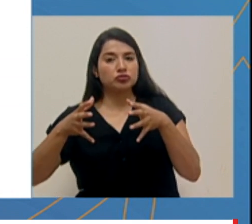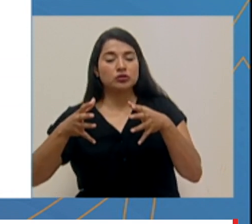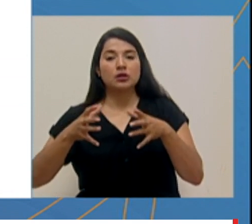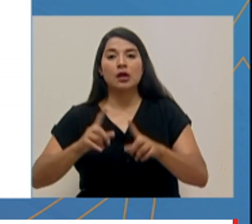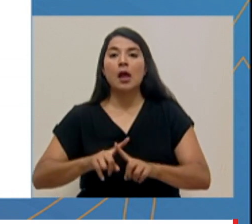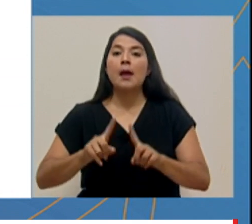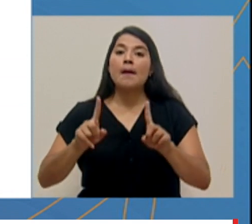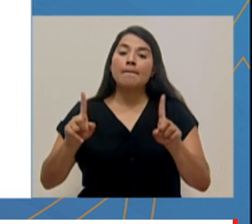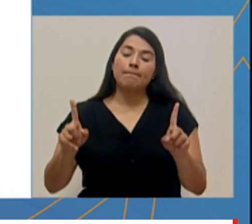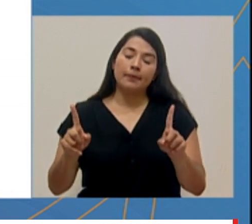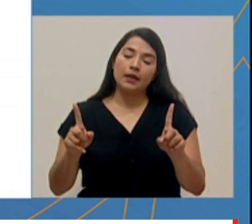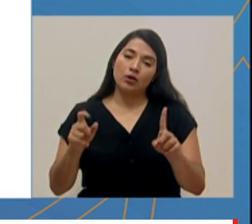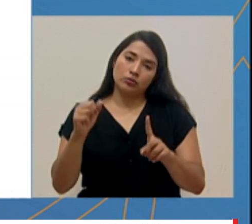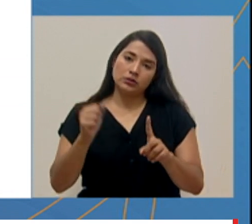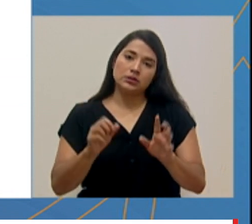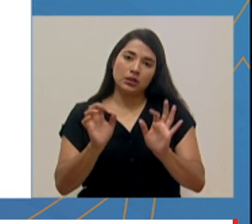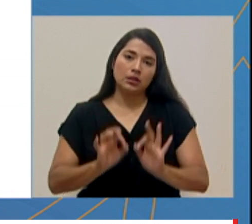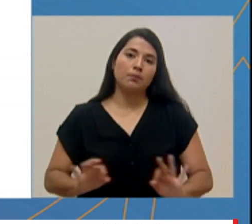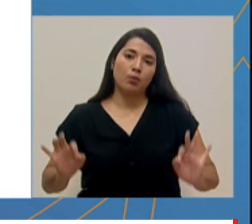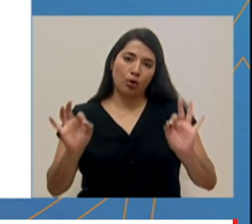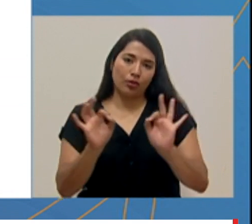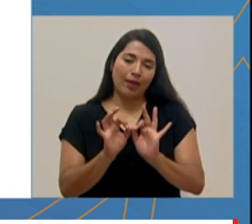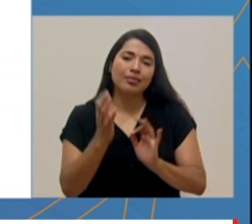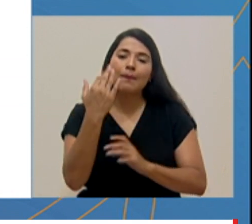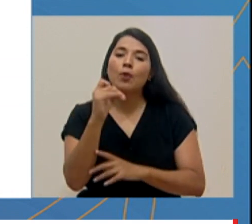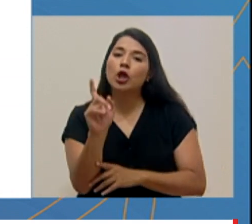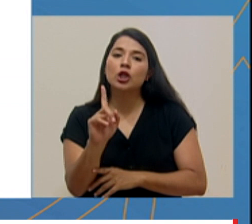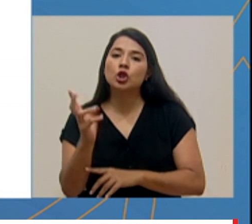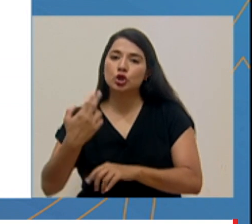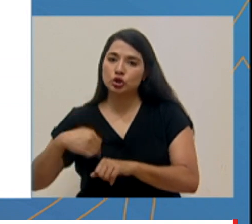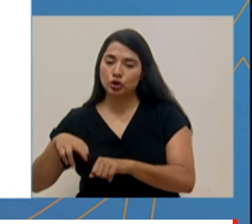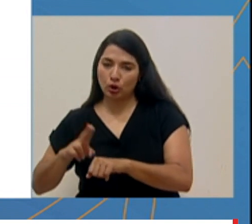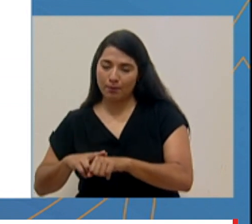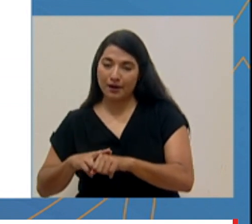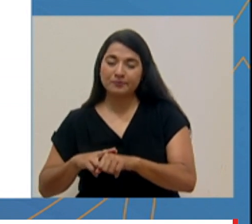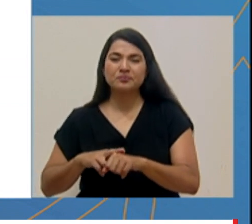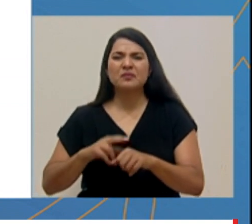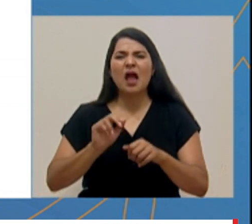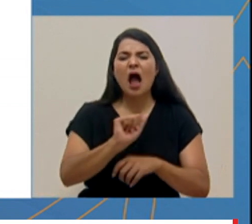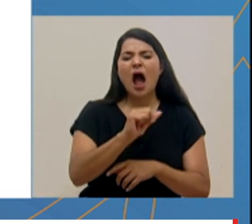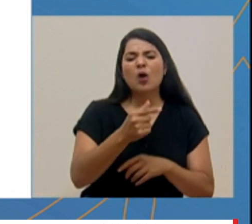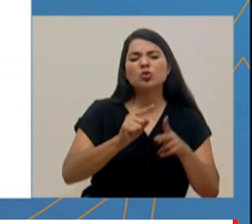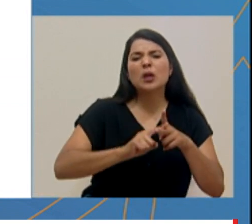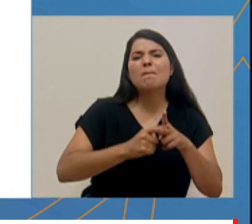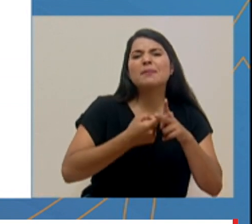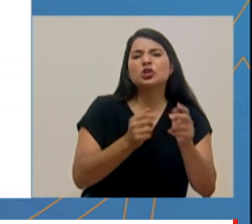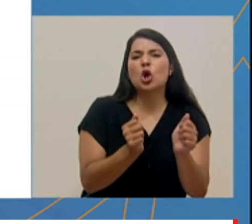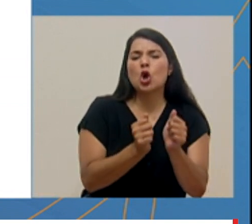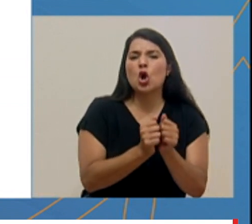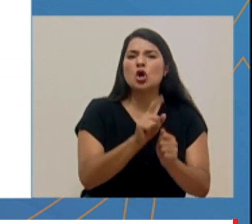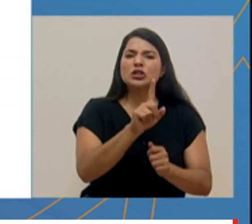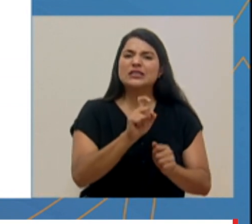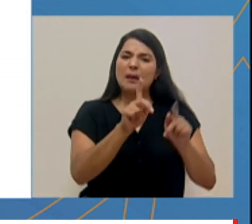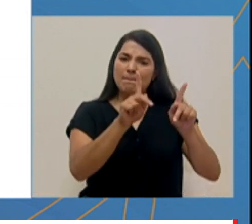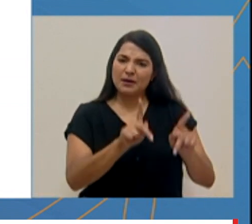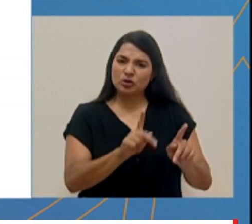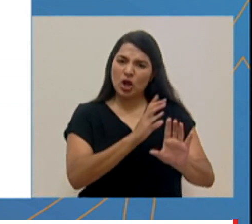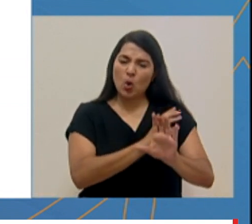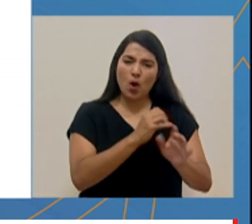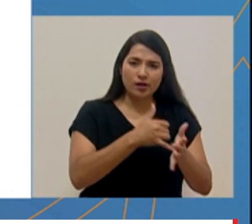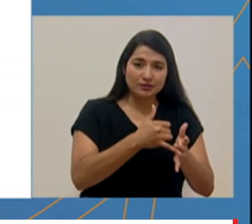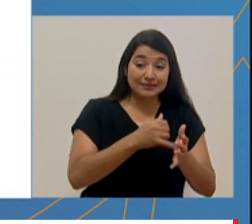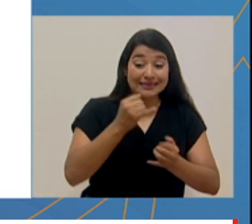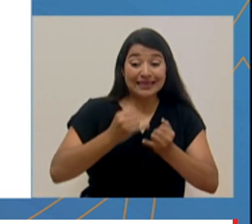bajo cualquier consideración normal. Entrando a agosto con más o menos 100 pacientes en UCI, terminamos agosto